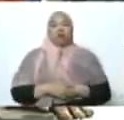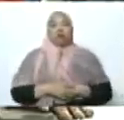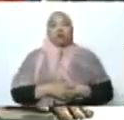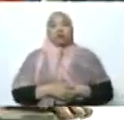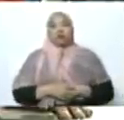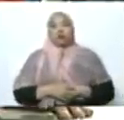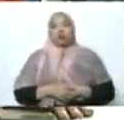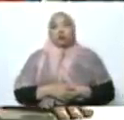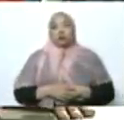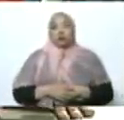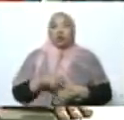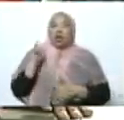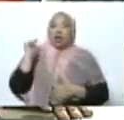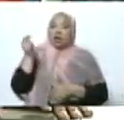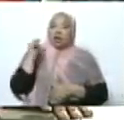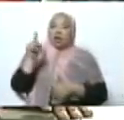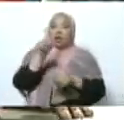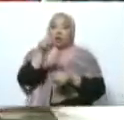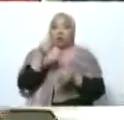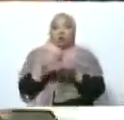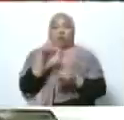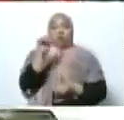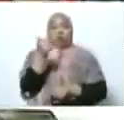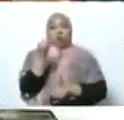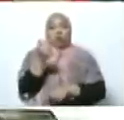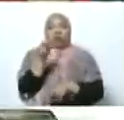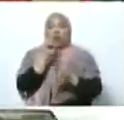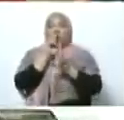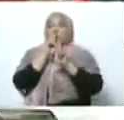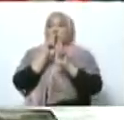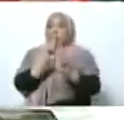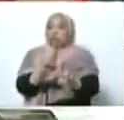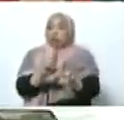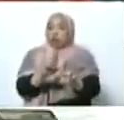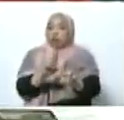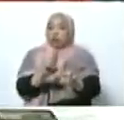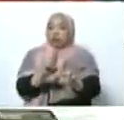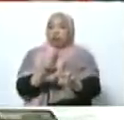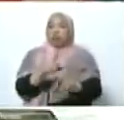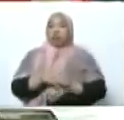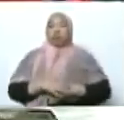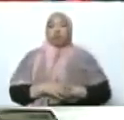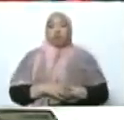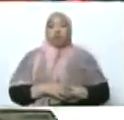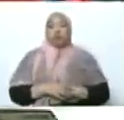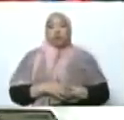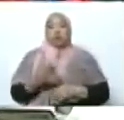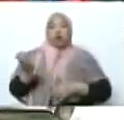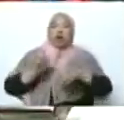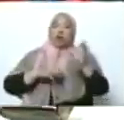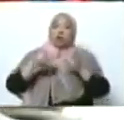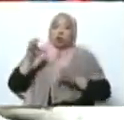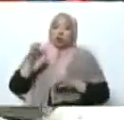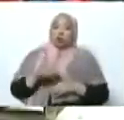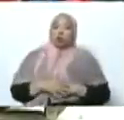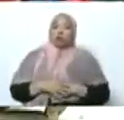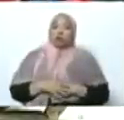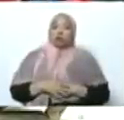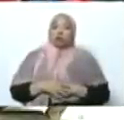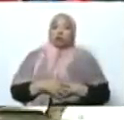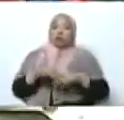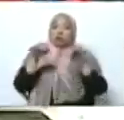de esta tarea del 1x10. Con respuesta por los sectores priorizados, sectores de educación, el